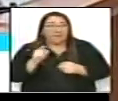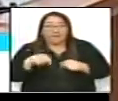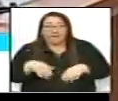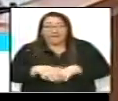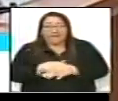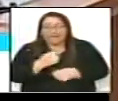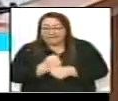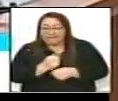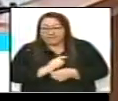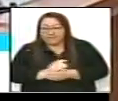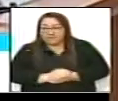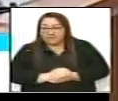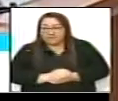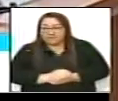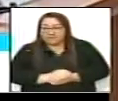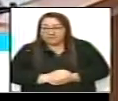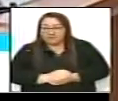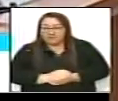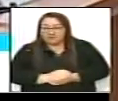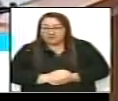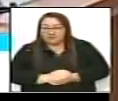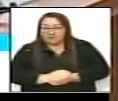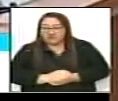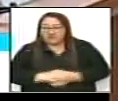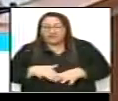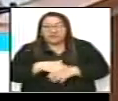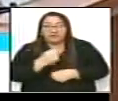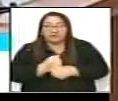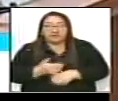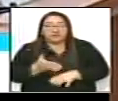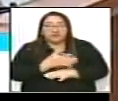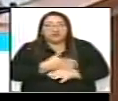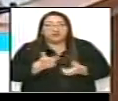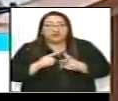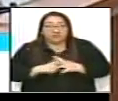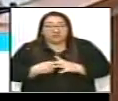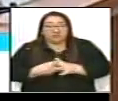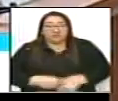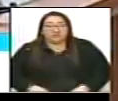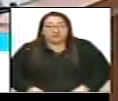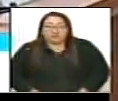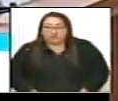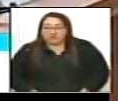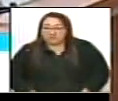gestión, es de la gestión anterior. Cuando inician